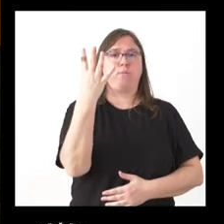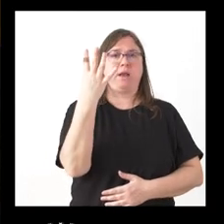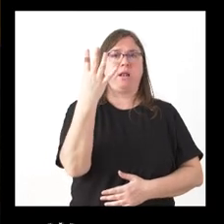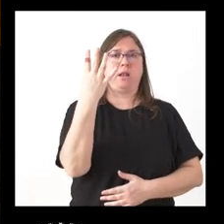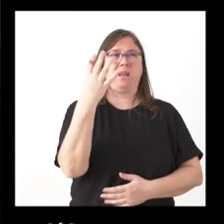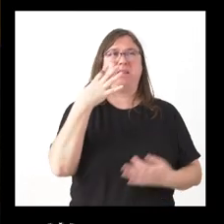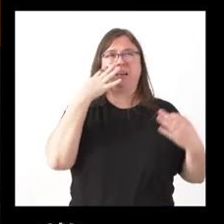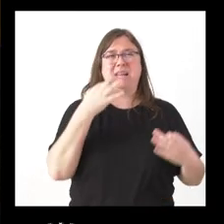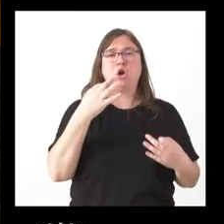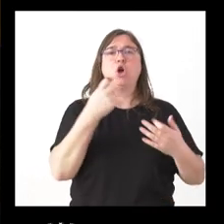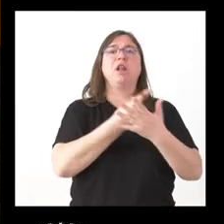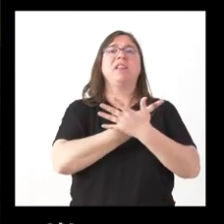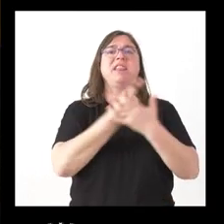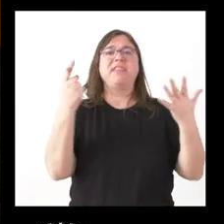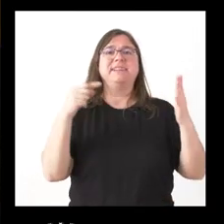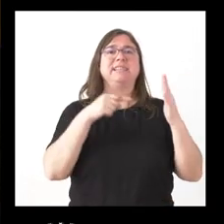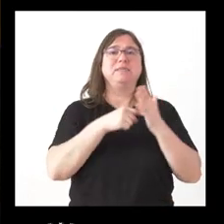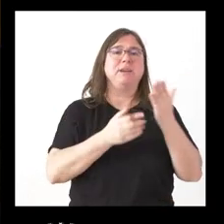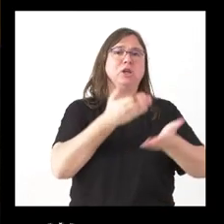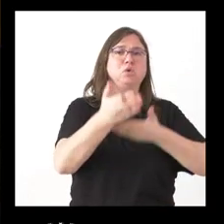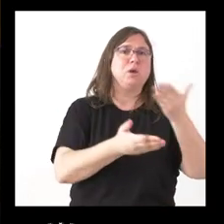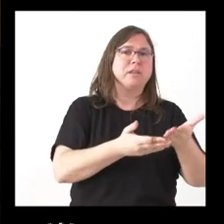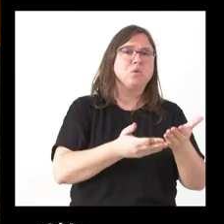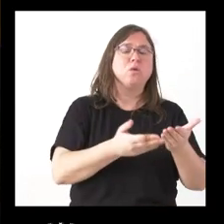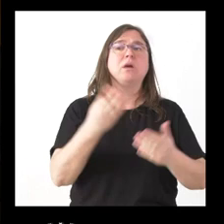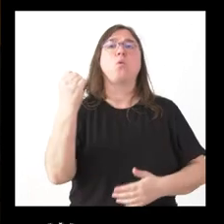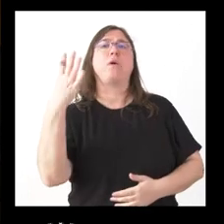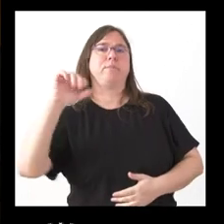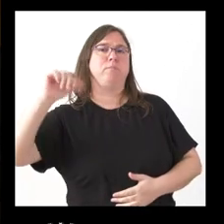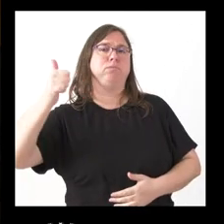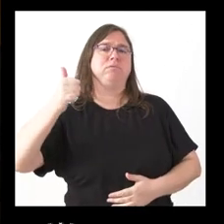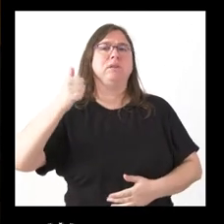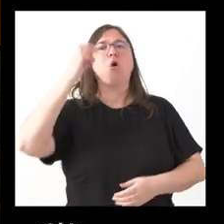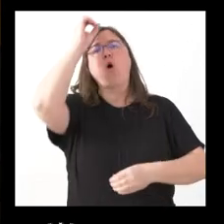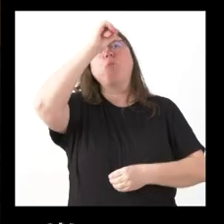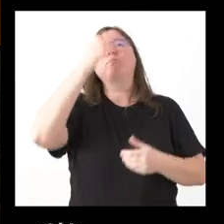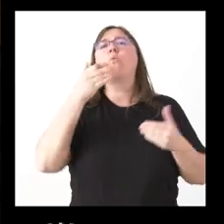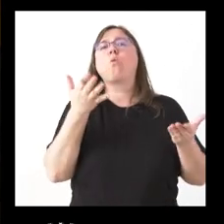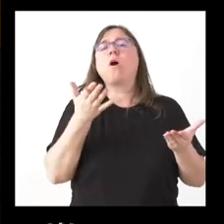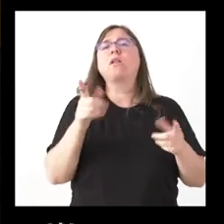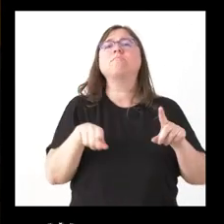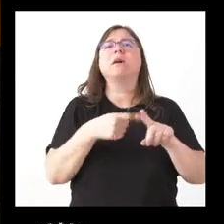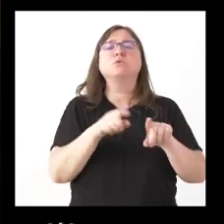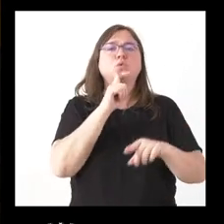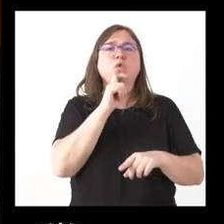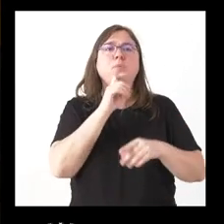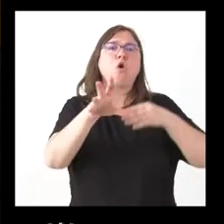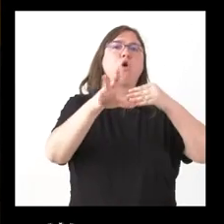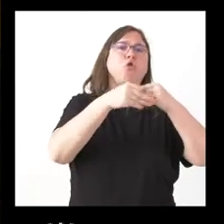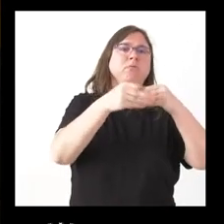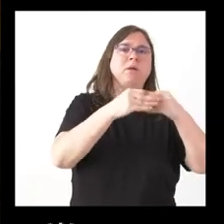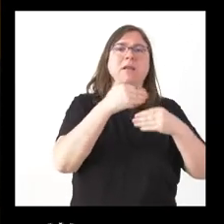creo que eran más de 16.000 solicitantes que valoración se hace desde la consejería Y si hay alguna forma de complementar